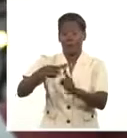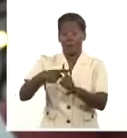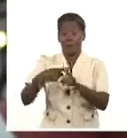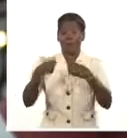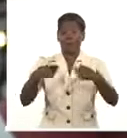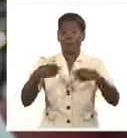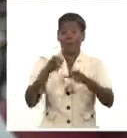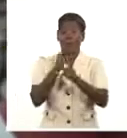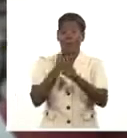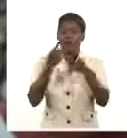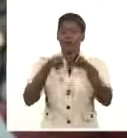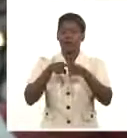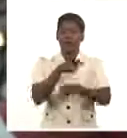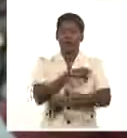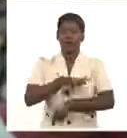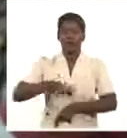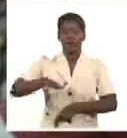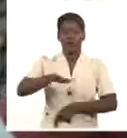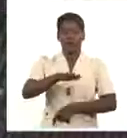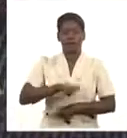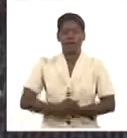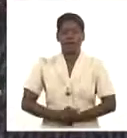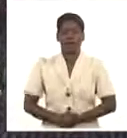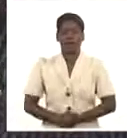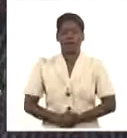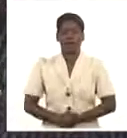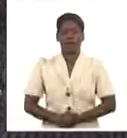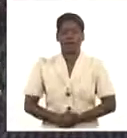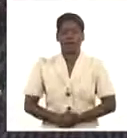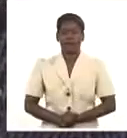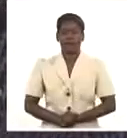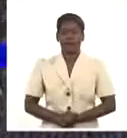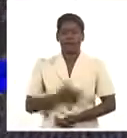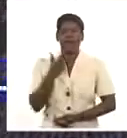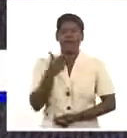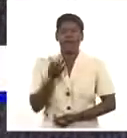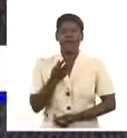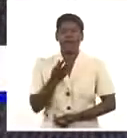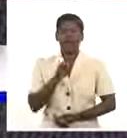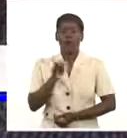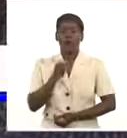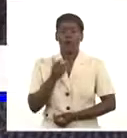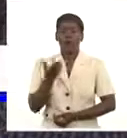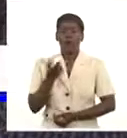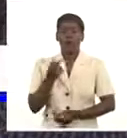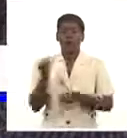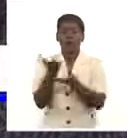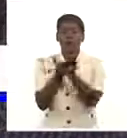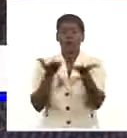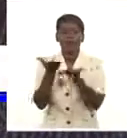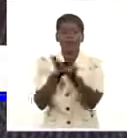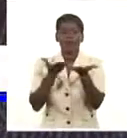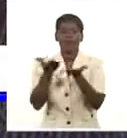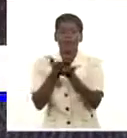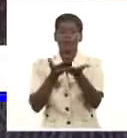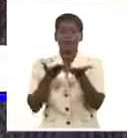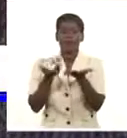espacio fundamental que tenemos para llegar a la población? La reunión de los CDR, la reunión del bloque de la